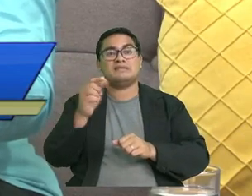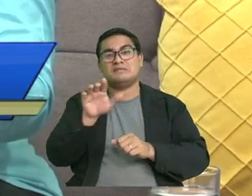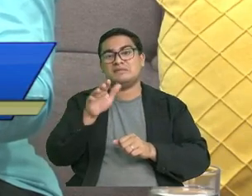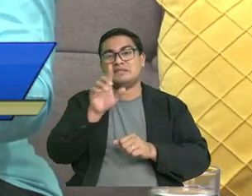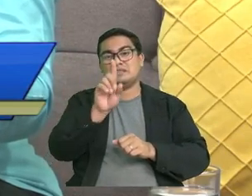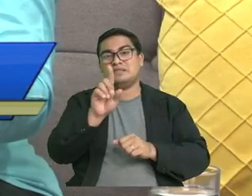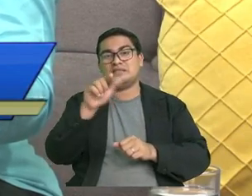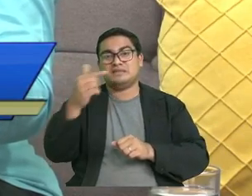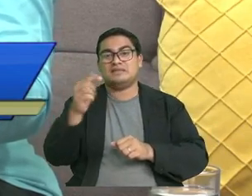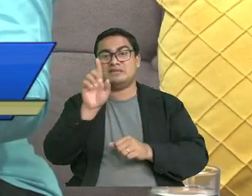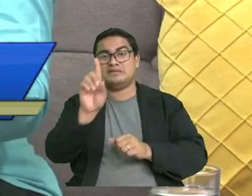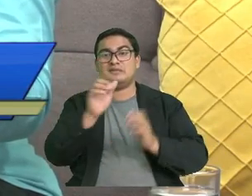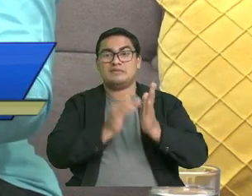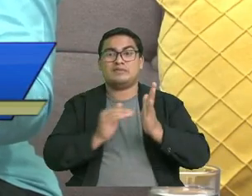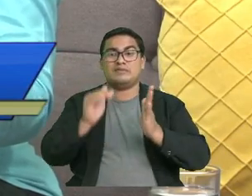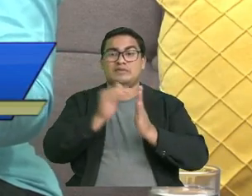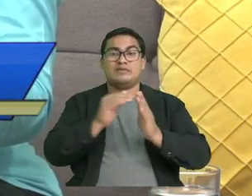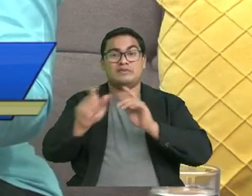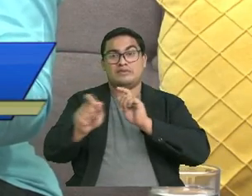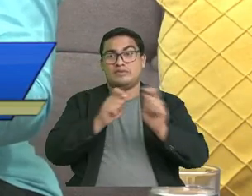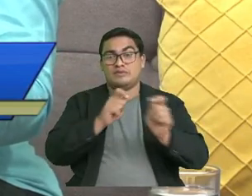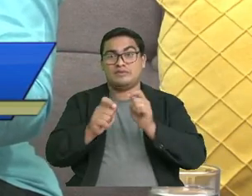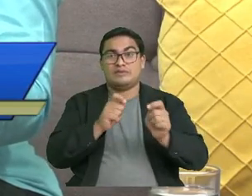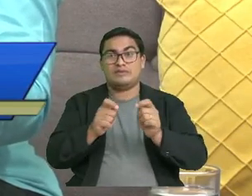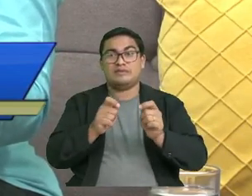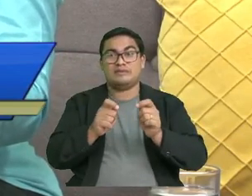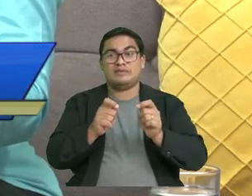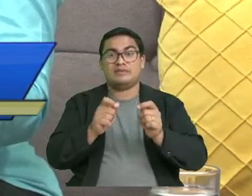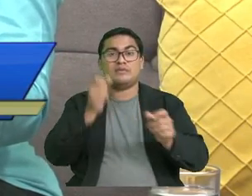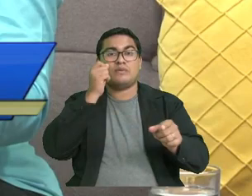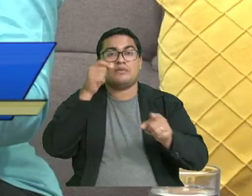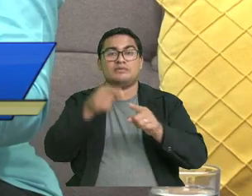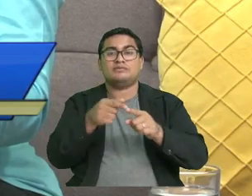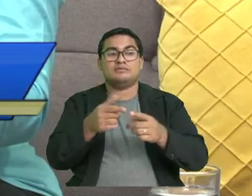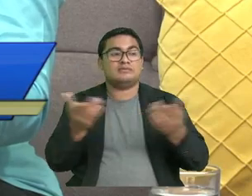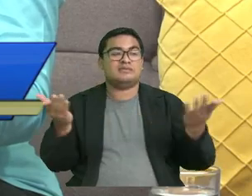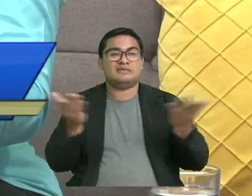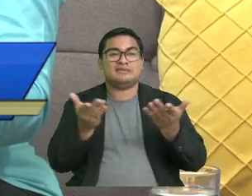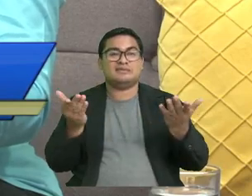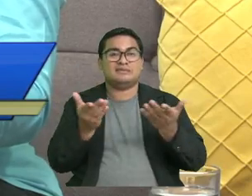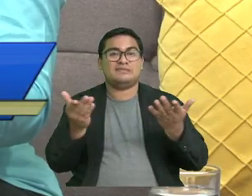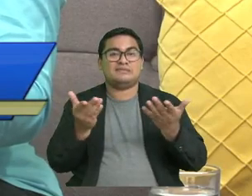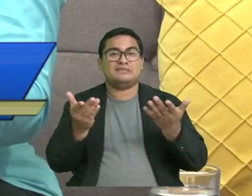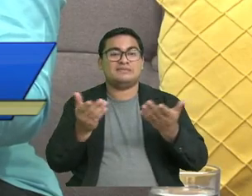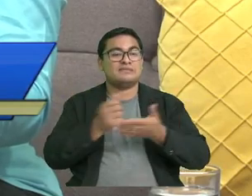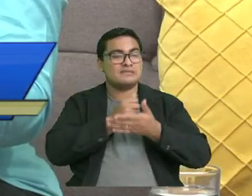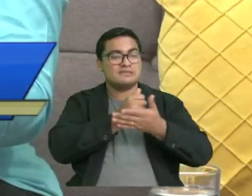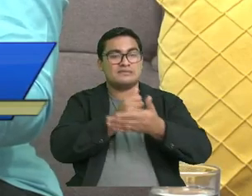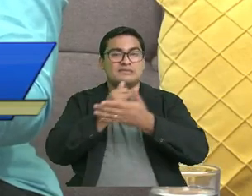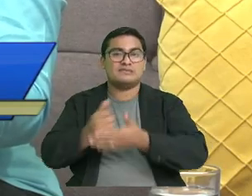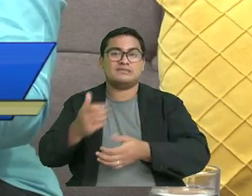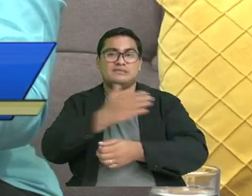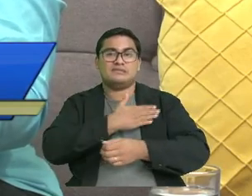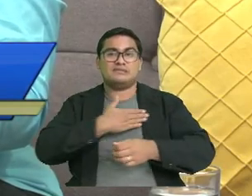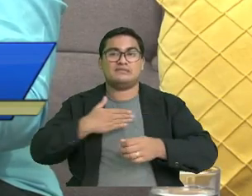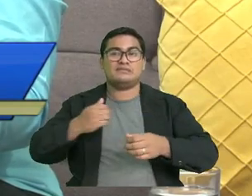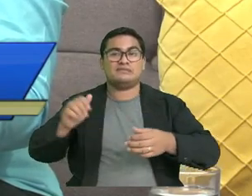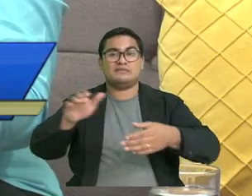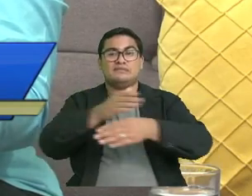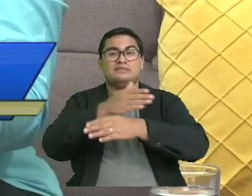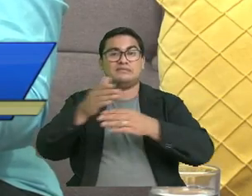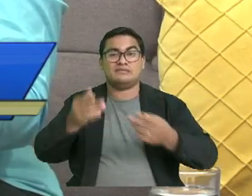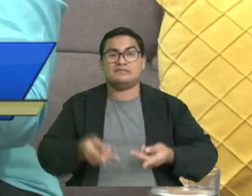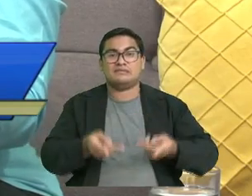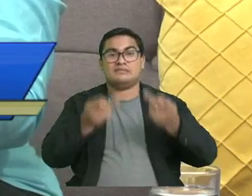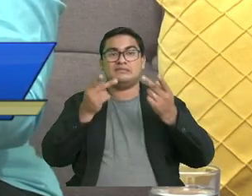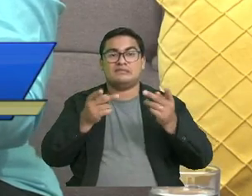171 millones de dólares con el objetivo de contribuir a mejorar las condiciones de